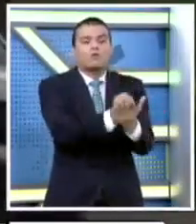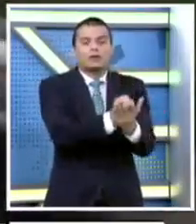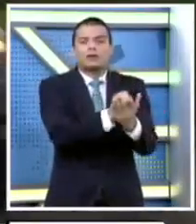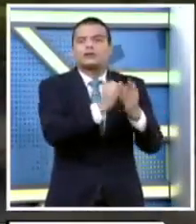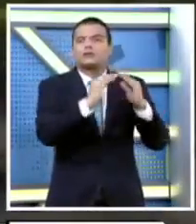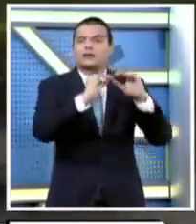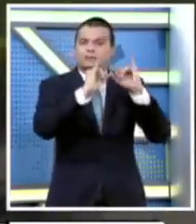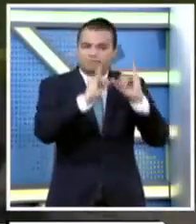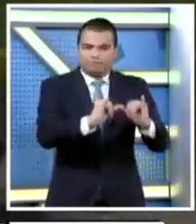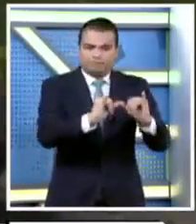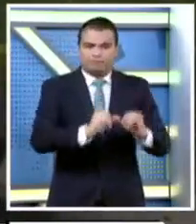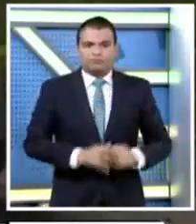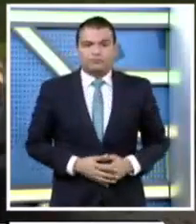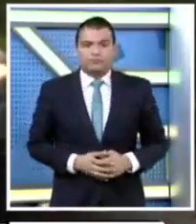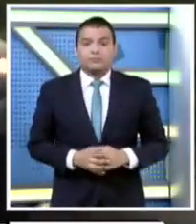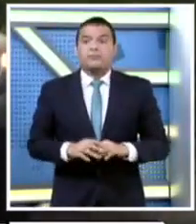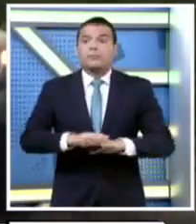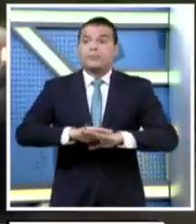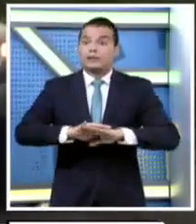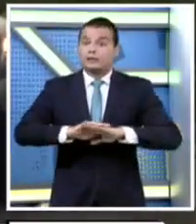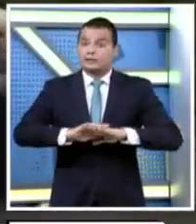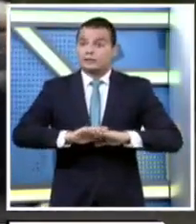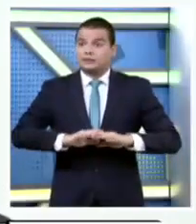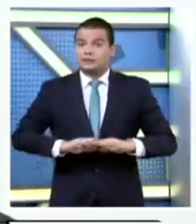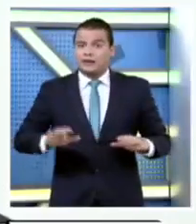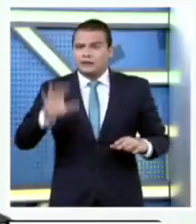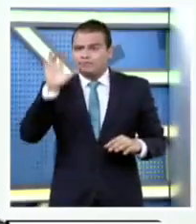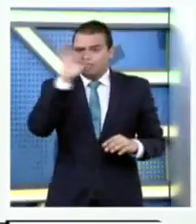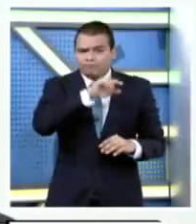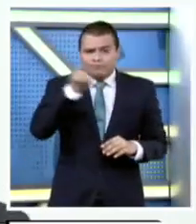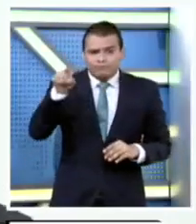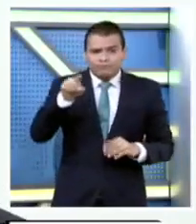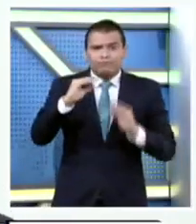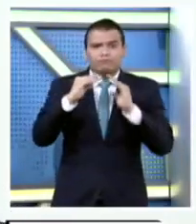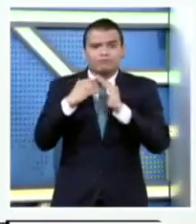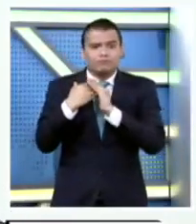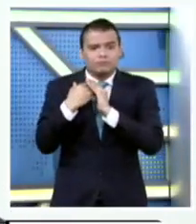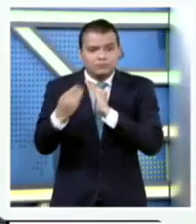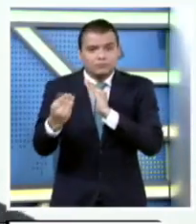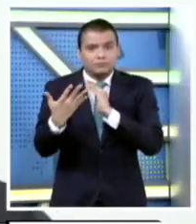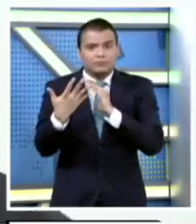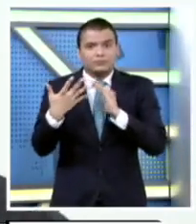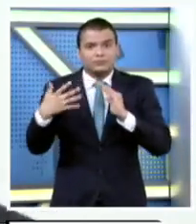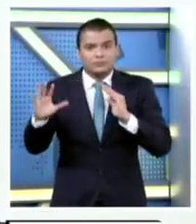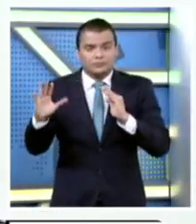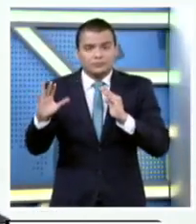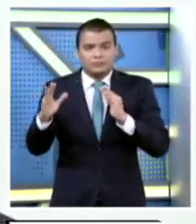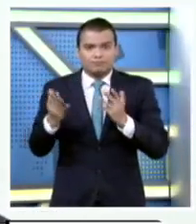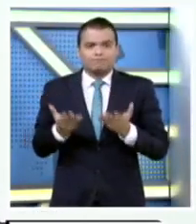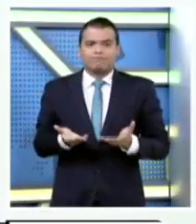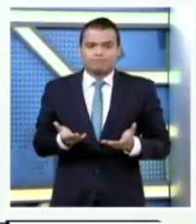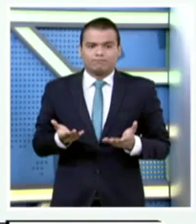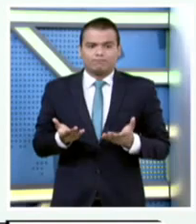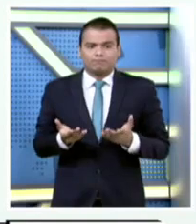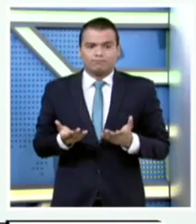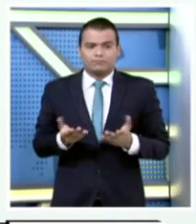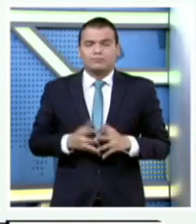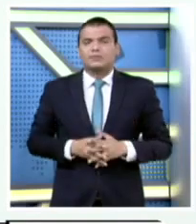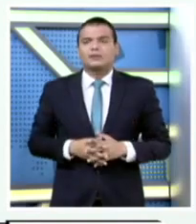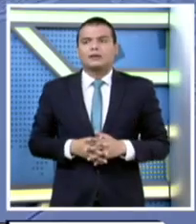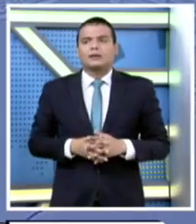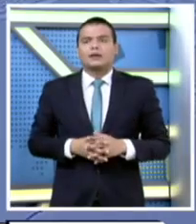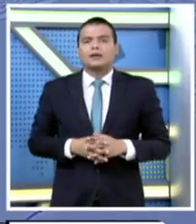confinado. Esta persona, una vez el Casacovid lo identifica, que ha salido de la geocelda, es decir, de esa área o circuito en el cual se puede